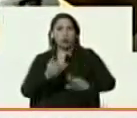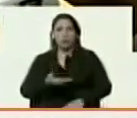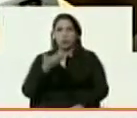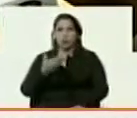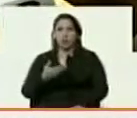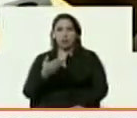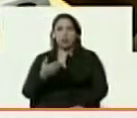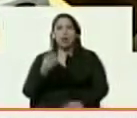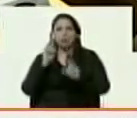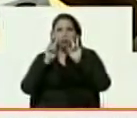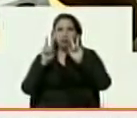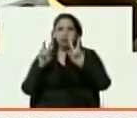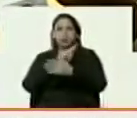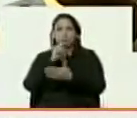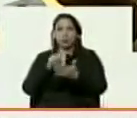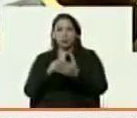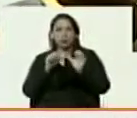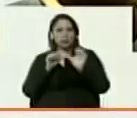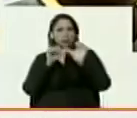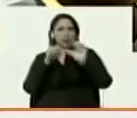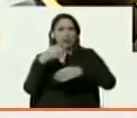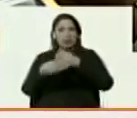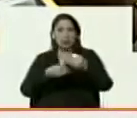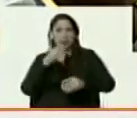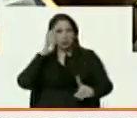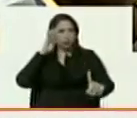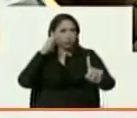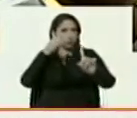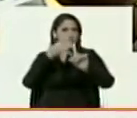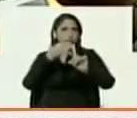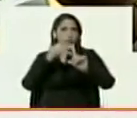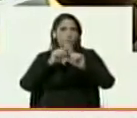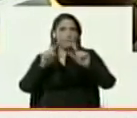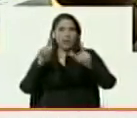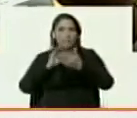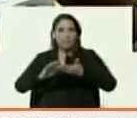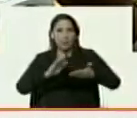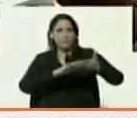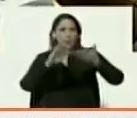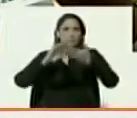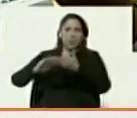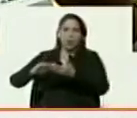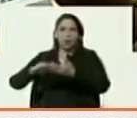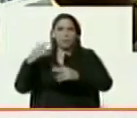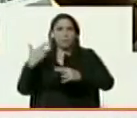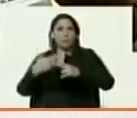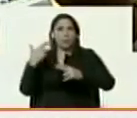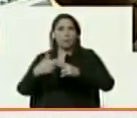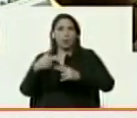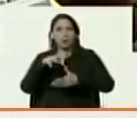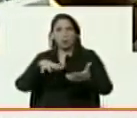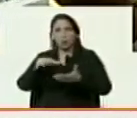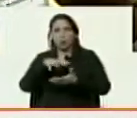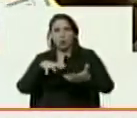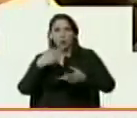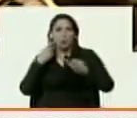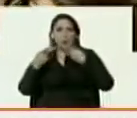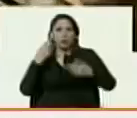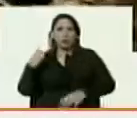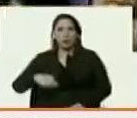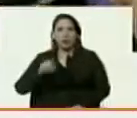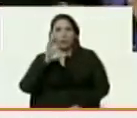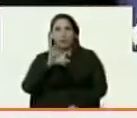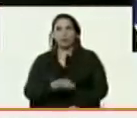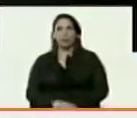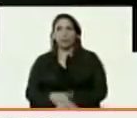nacional, y lo vamos a seguir haciendo, y que apunte a resolver el grave conflicto político que tiene el país.